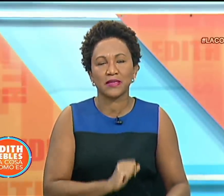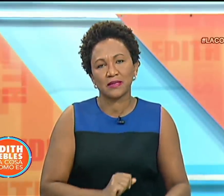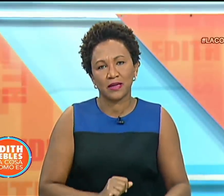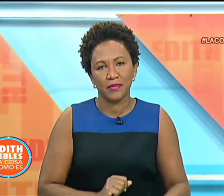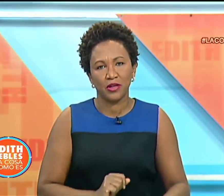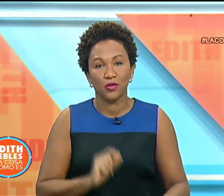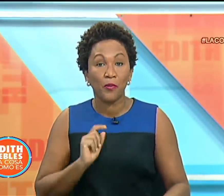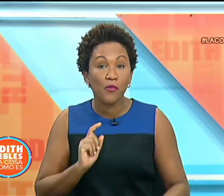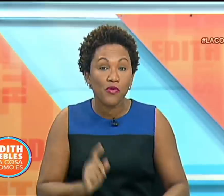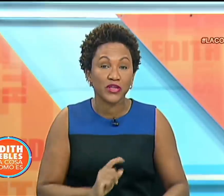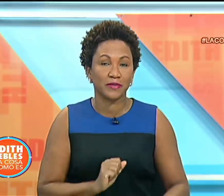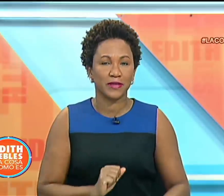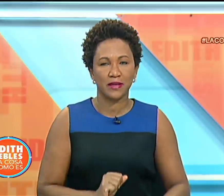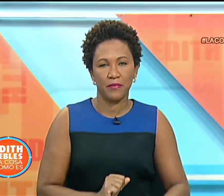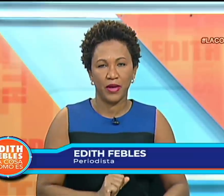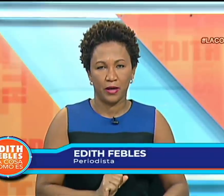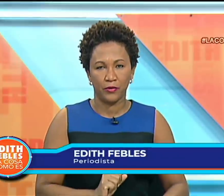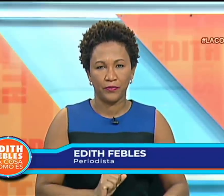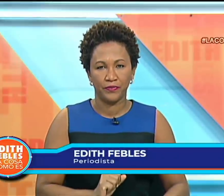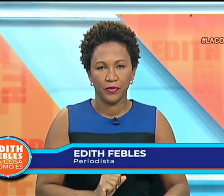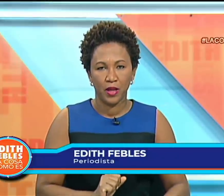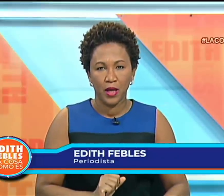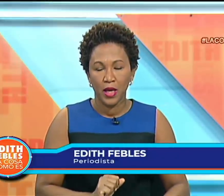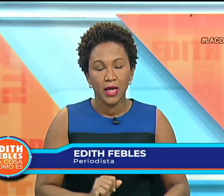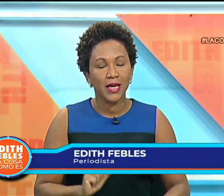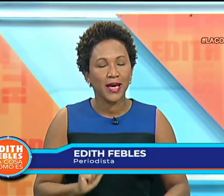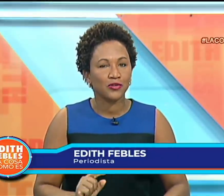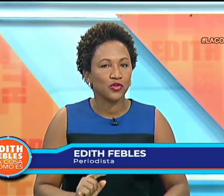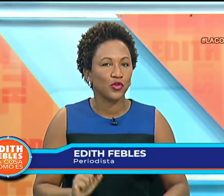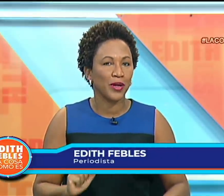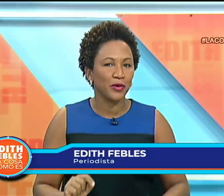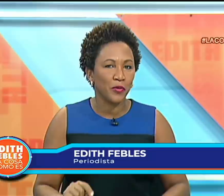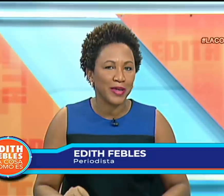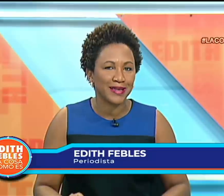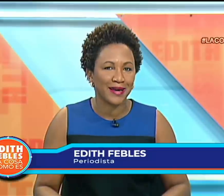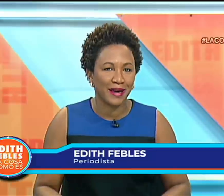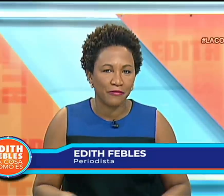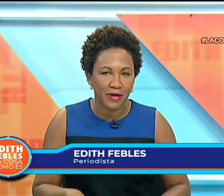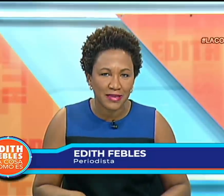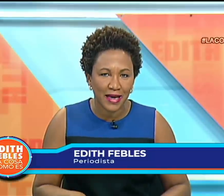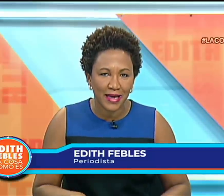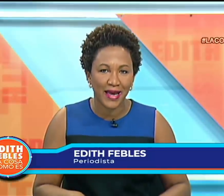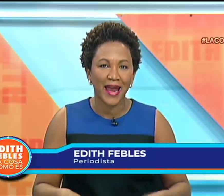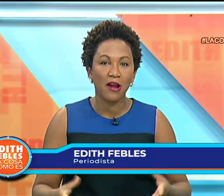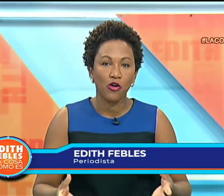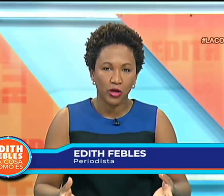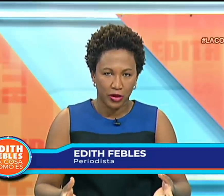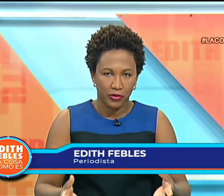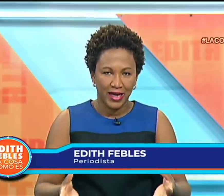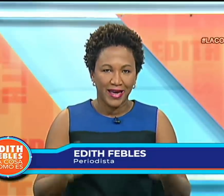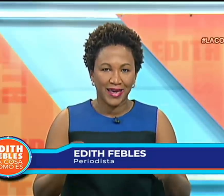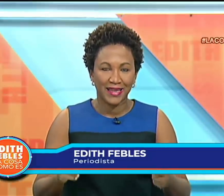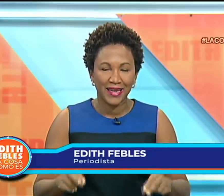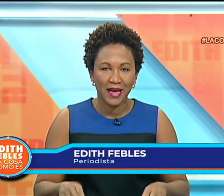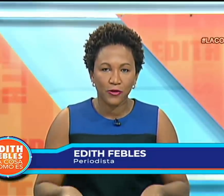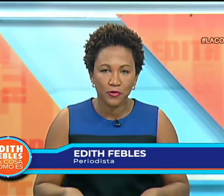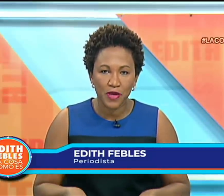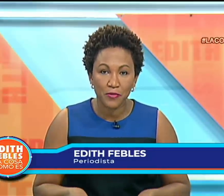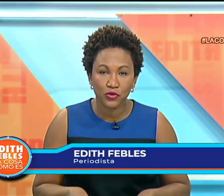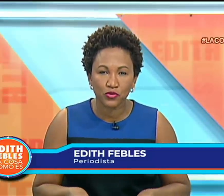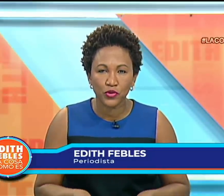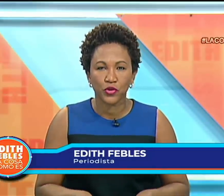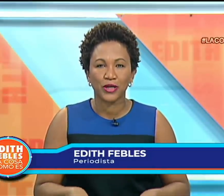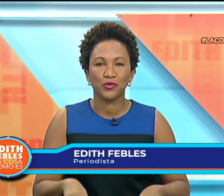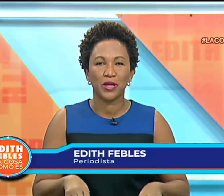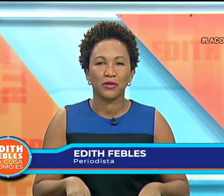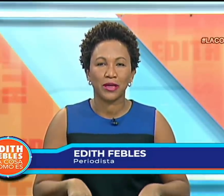muchas veces remitido, muchas veces enviado. Y eso, tomando en cuenta que la Fuerza Aérea es el órgano que tenía a dos